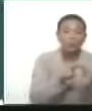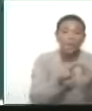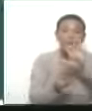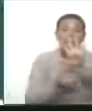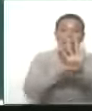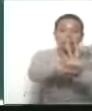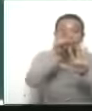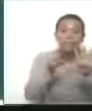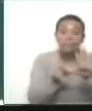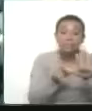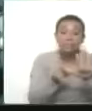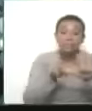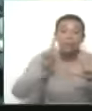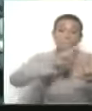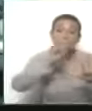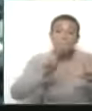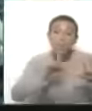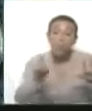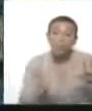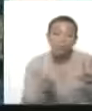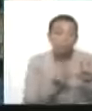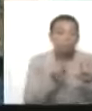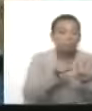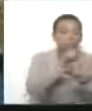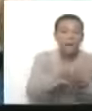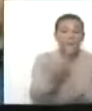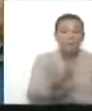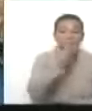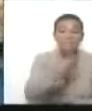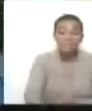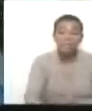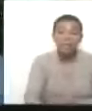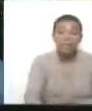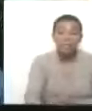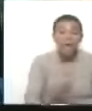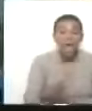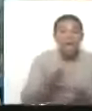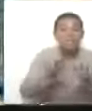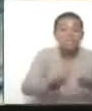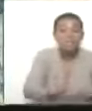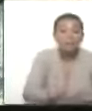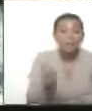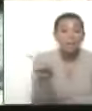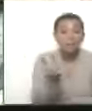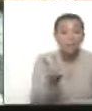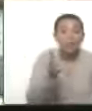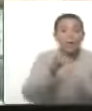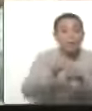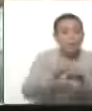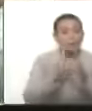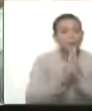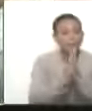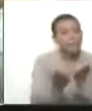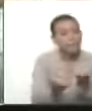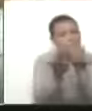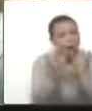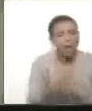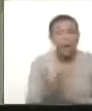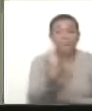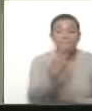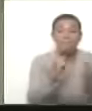preguntas eh 3 de diciembre la cita es con la patria Venezuela nos convoca dice